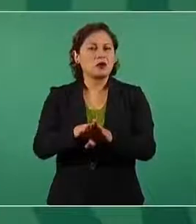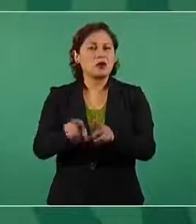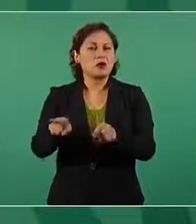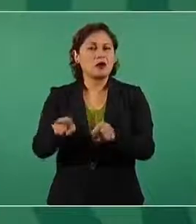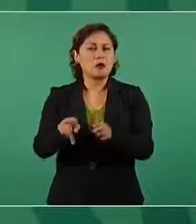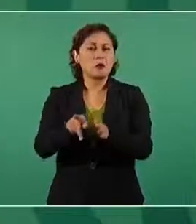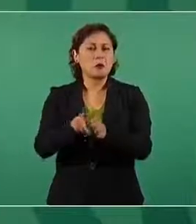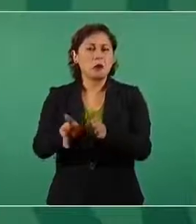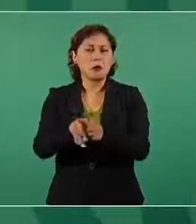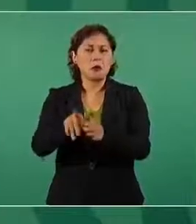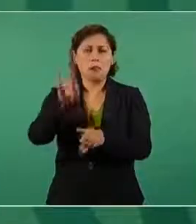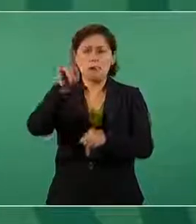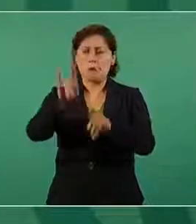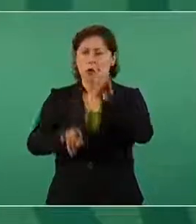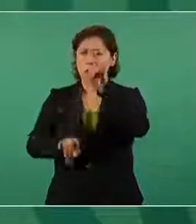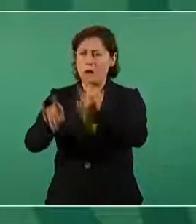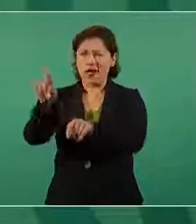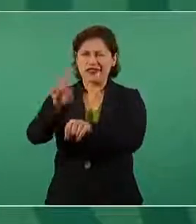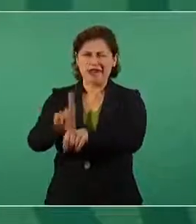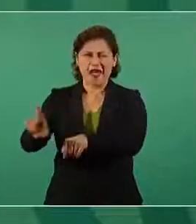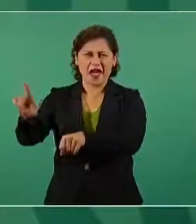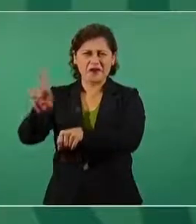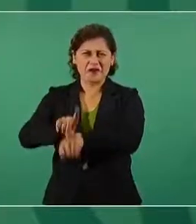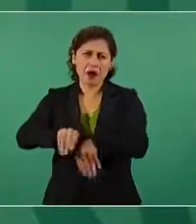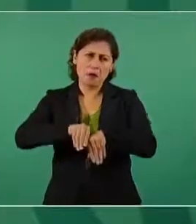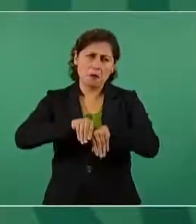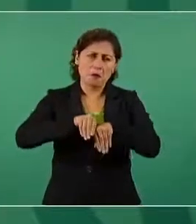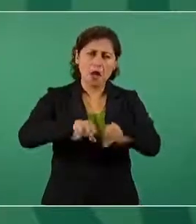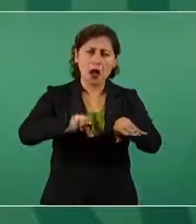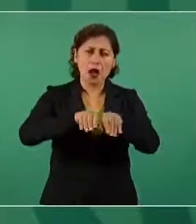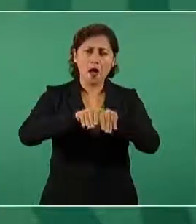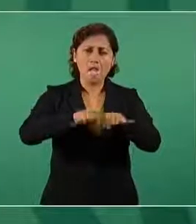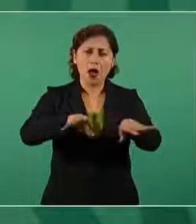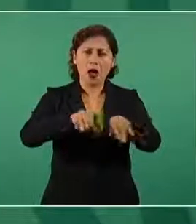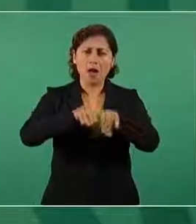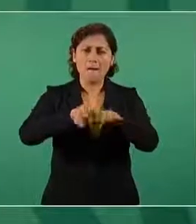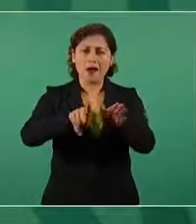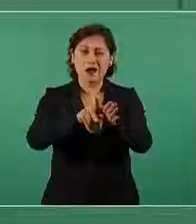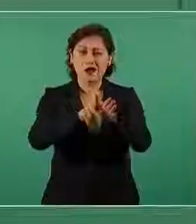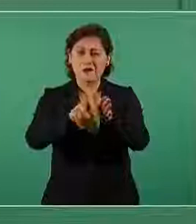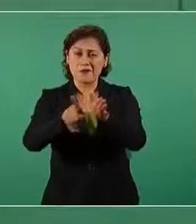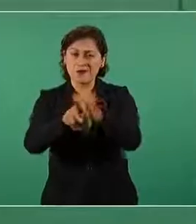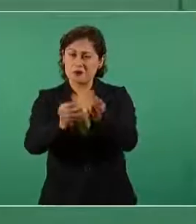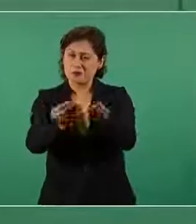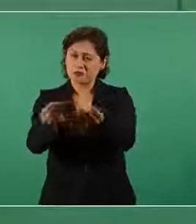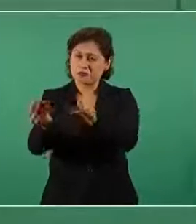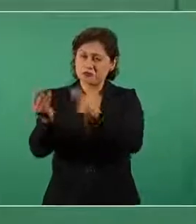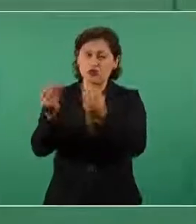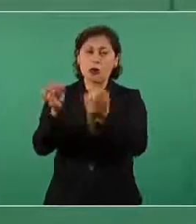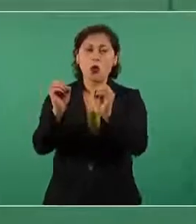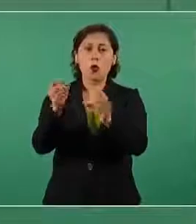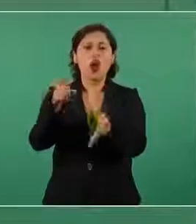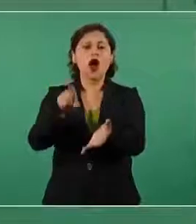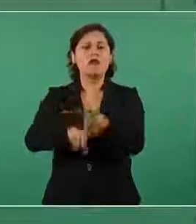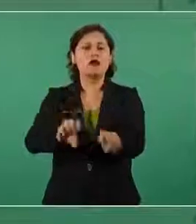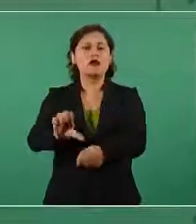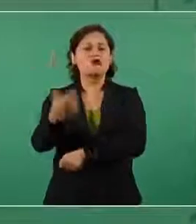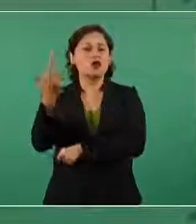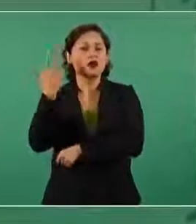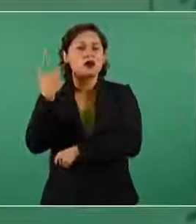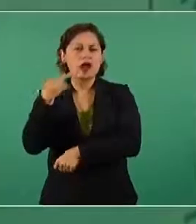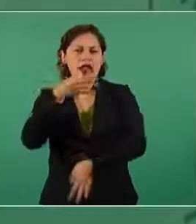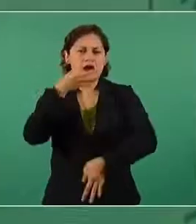8 columnas todos los días de todos los periódicos, de casi todas las estaciones de radio, todos